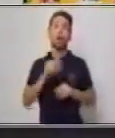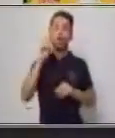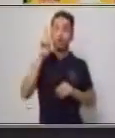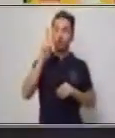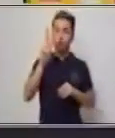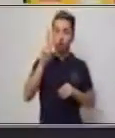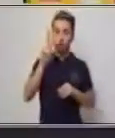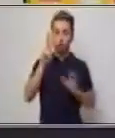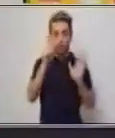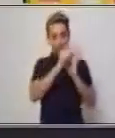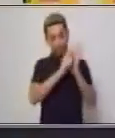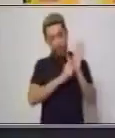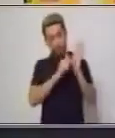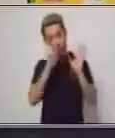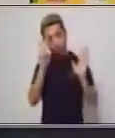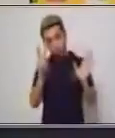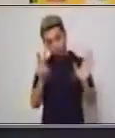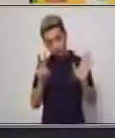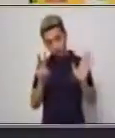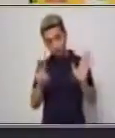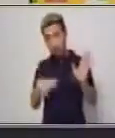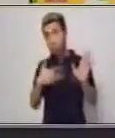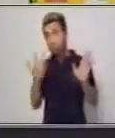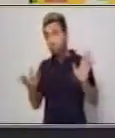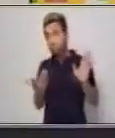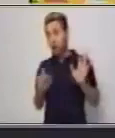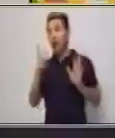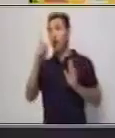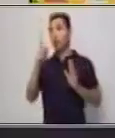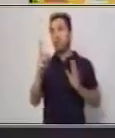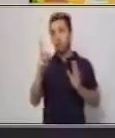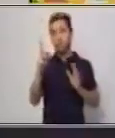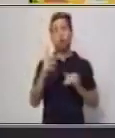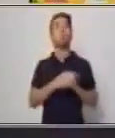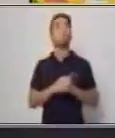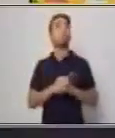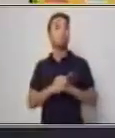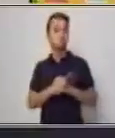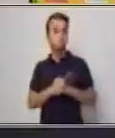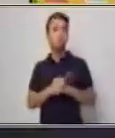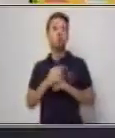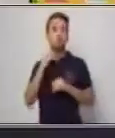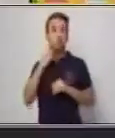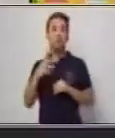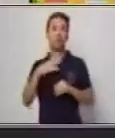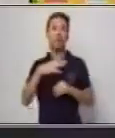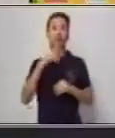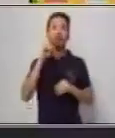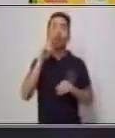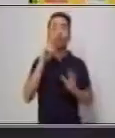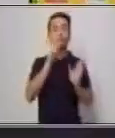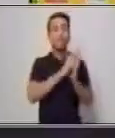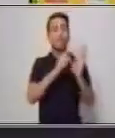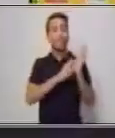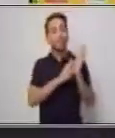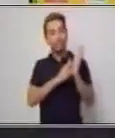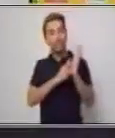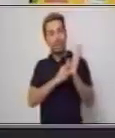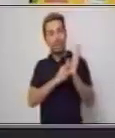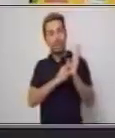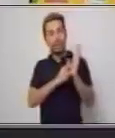dividido dentro de 2 me va a dar a 1. Muy bien, entonces ya tenemos dos divisores. ¿Cuántos tenemos en total?